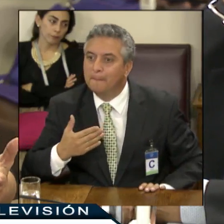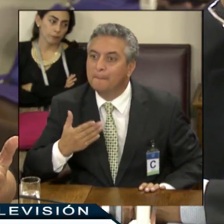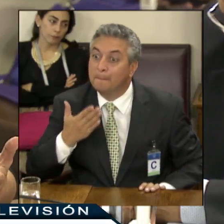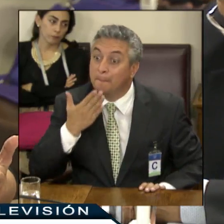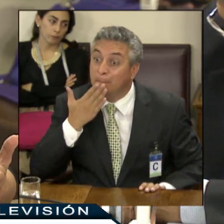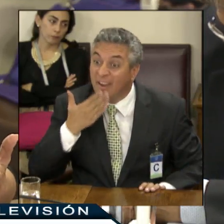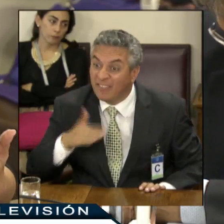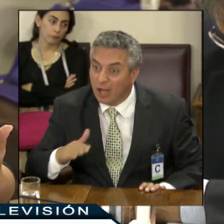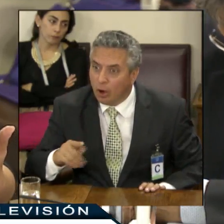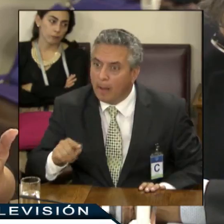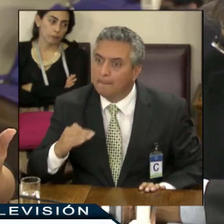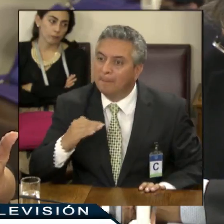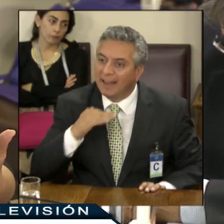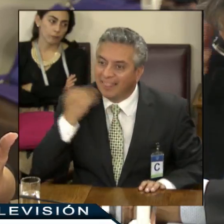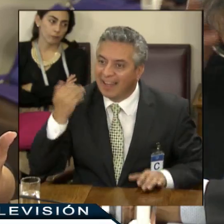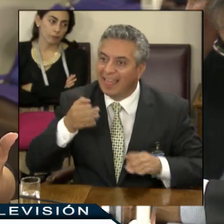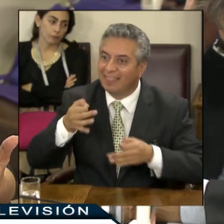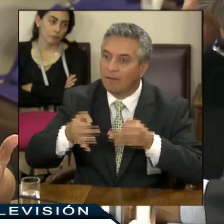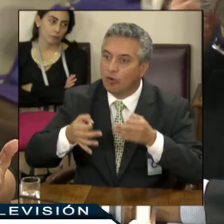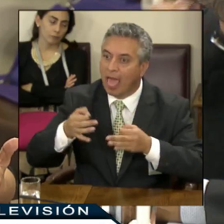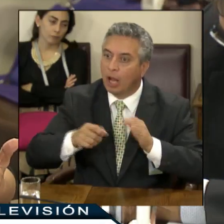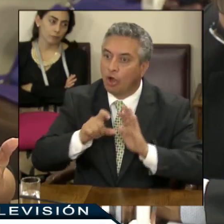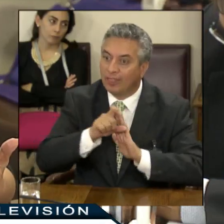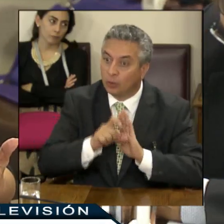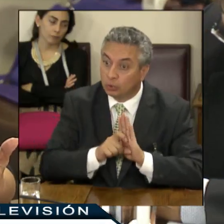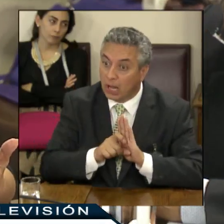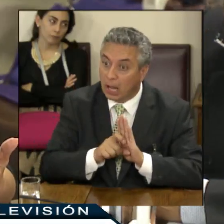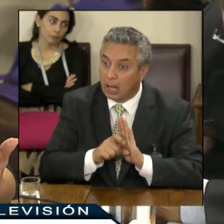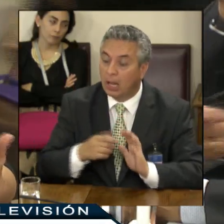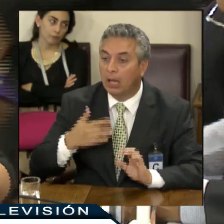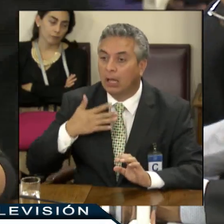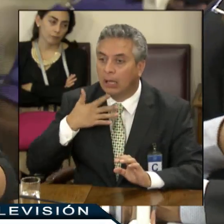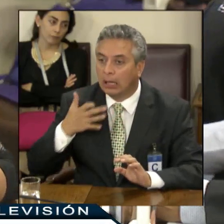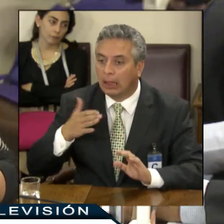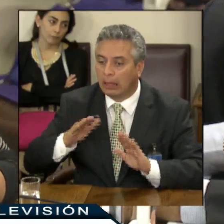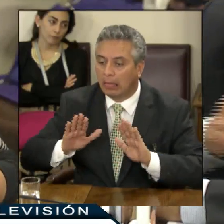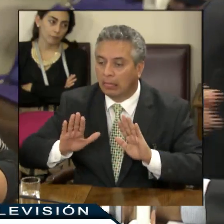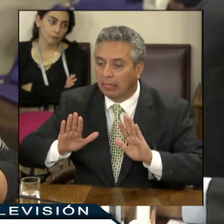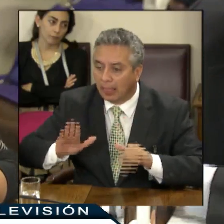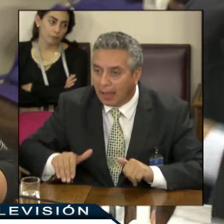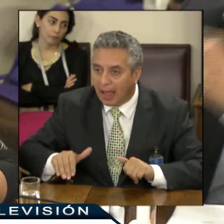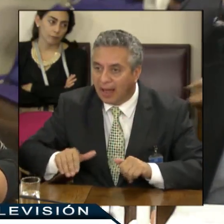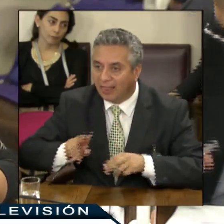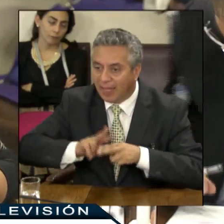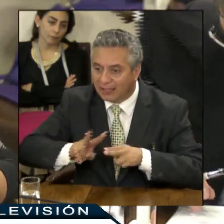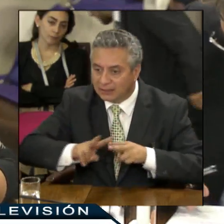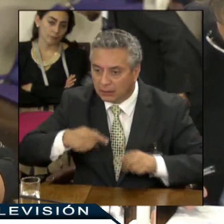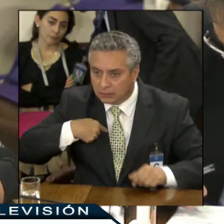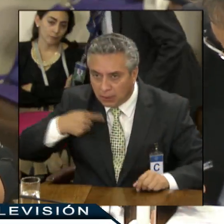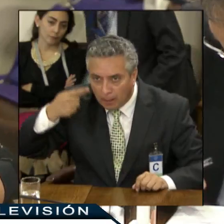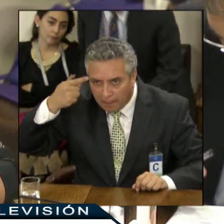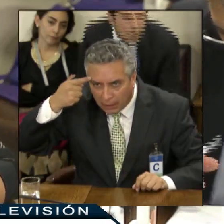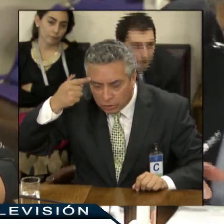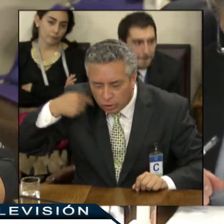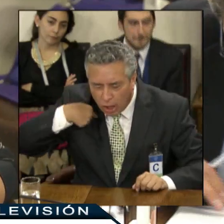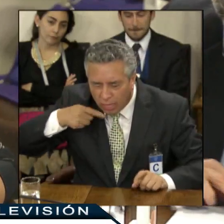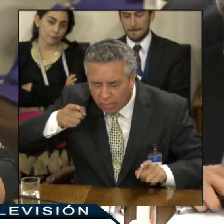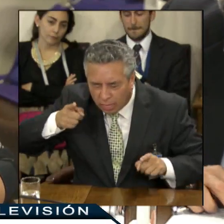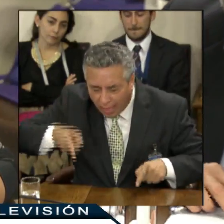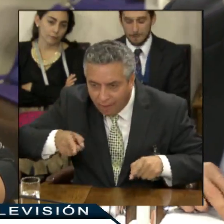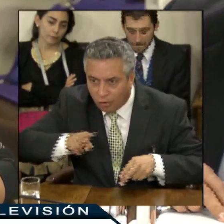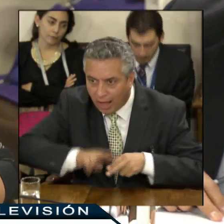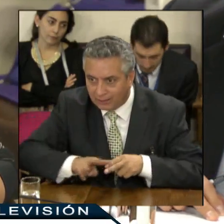constitucional que que que dejar de hacer lo que lo que a mí creo que hay que hacer y no tiene que ver con